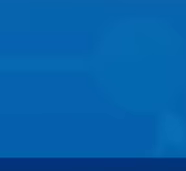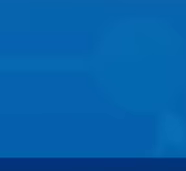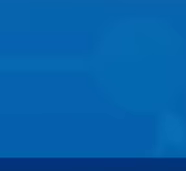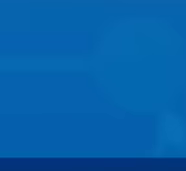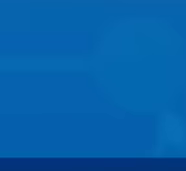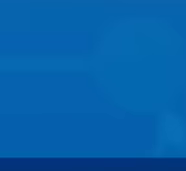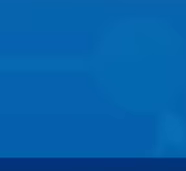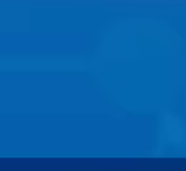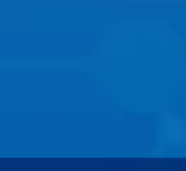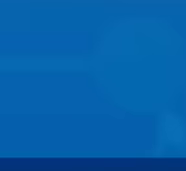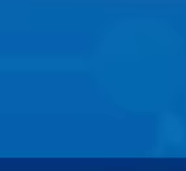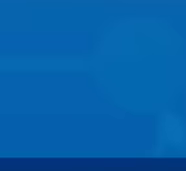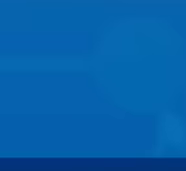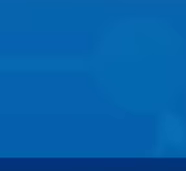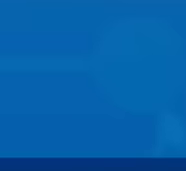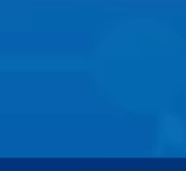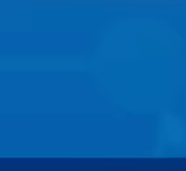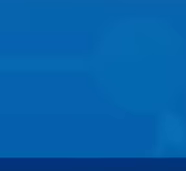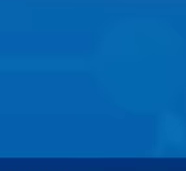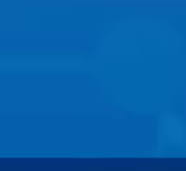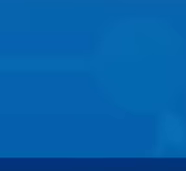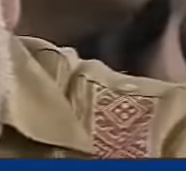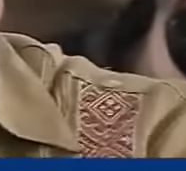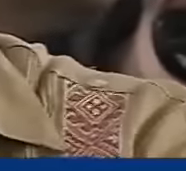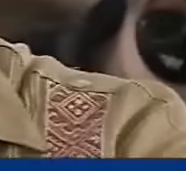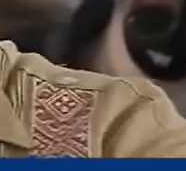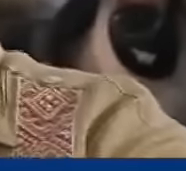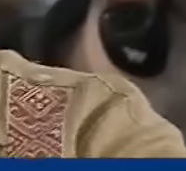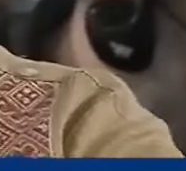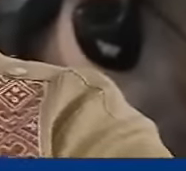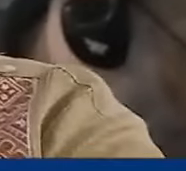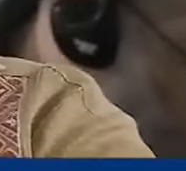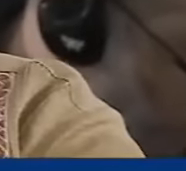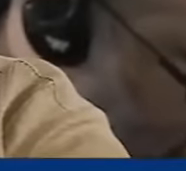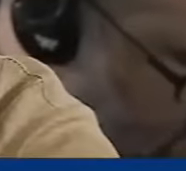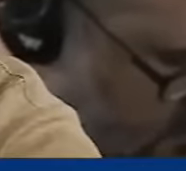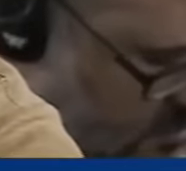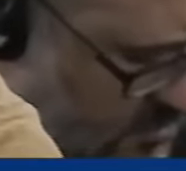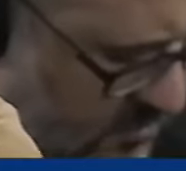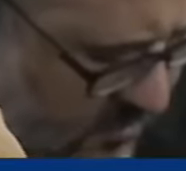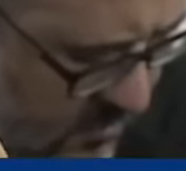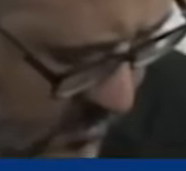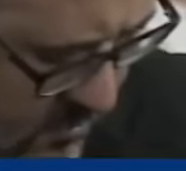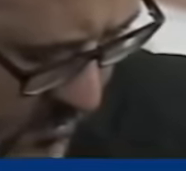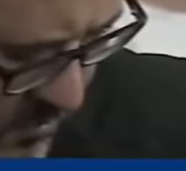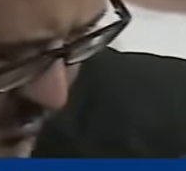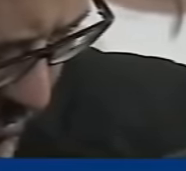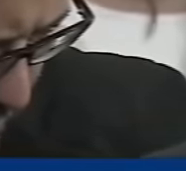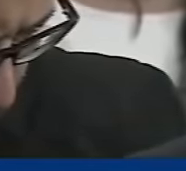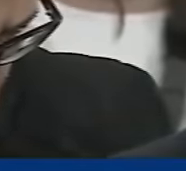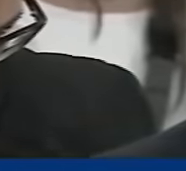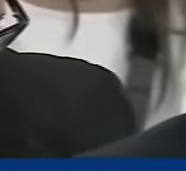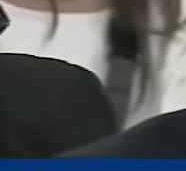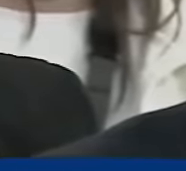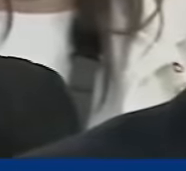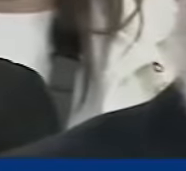poderoso movimiento obrero, socialista y comunista de Europa y del mundo. ¿Cómo fue la